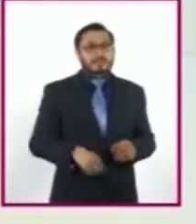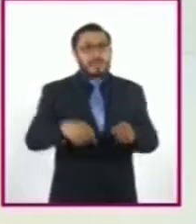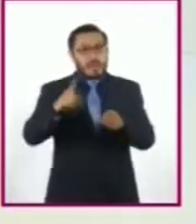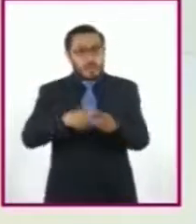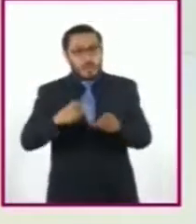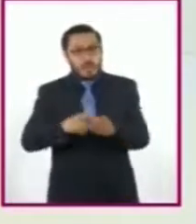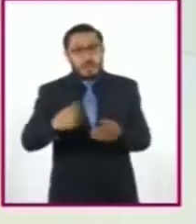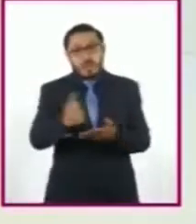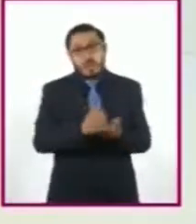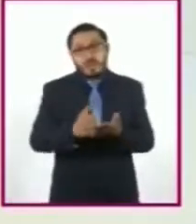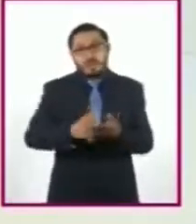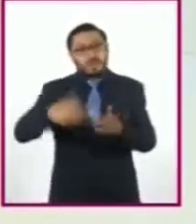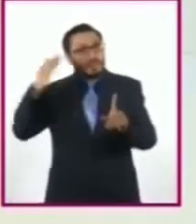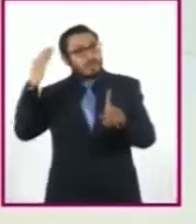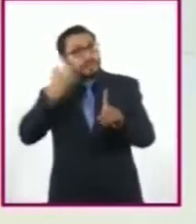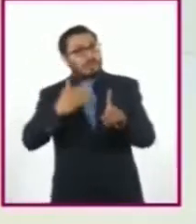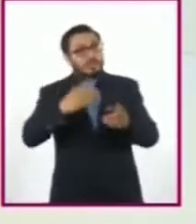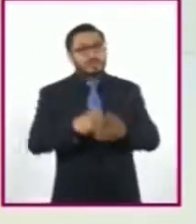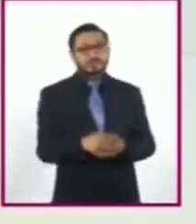las aspiraciones.